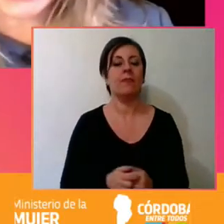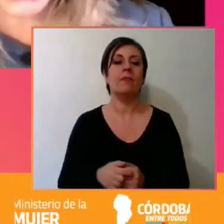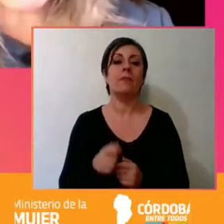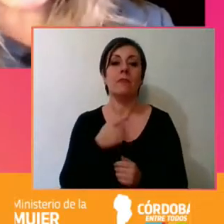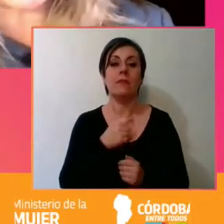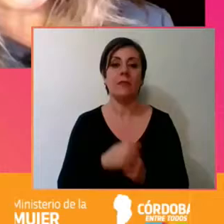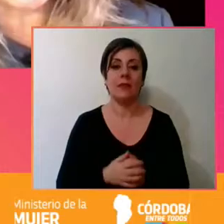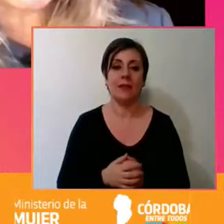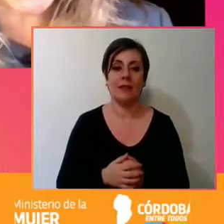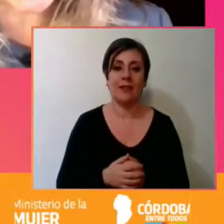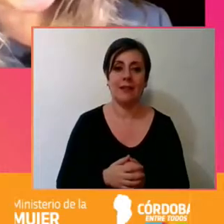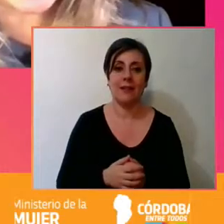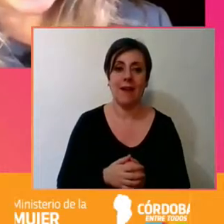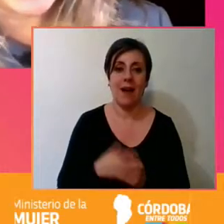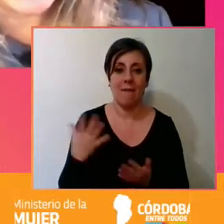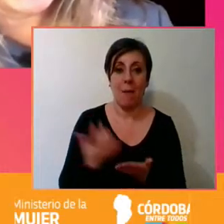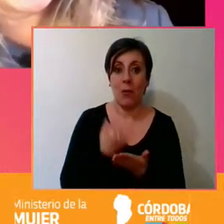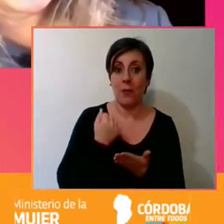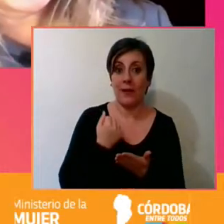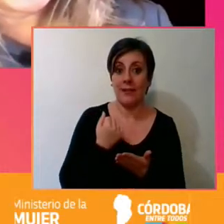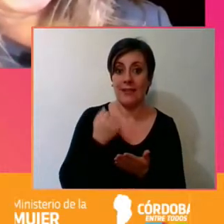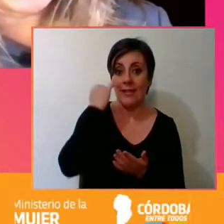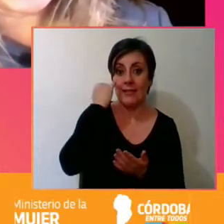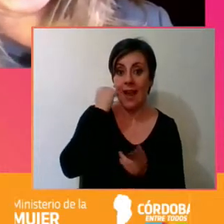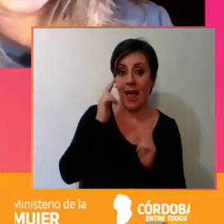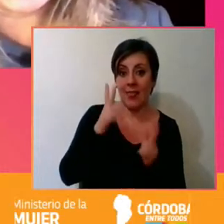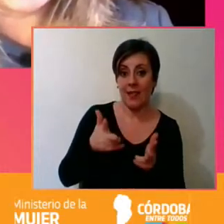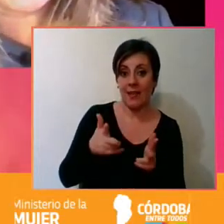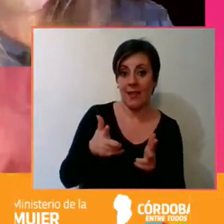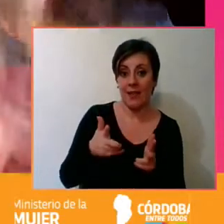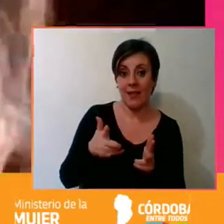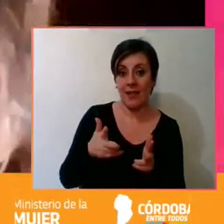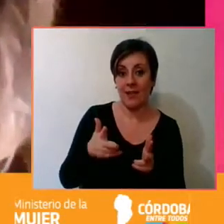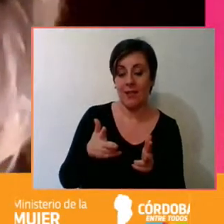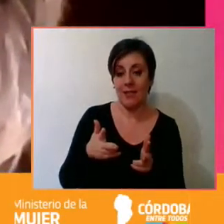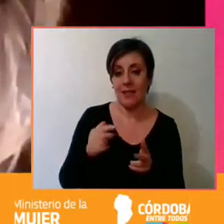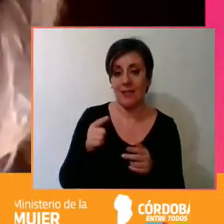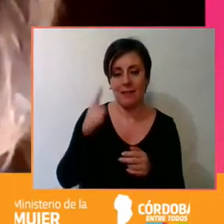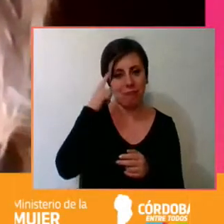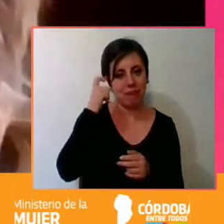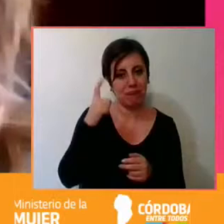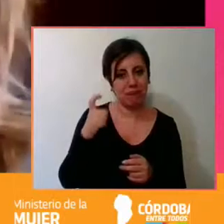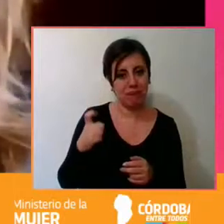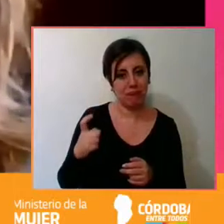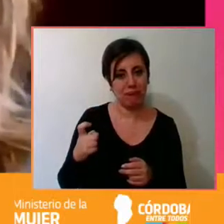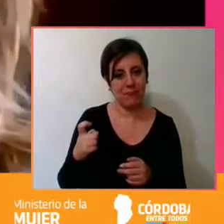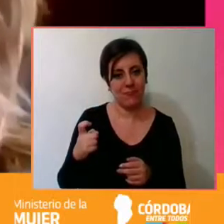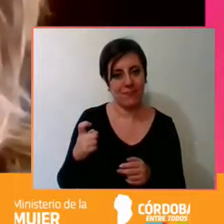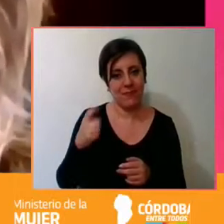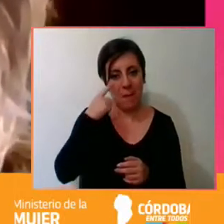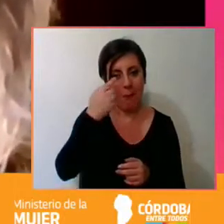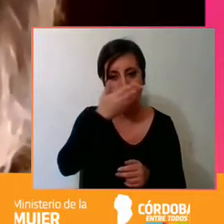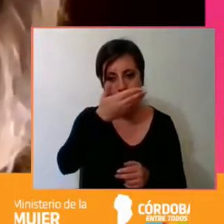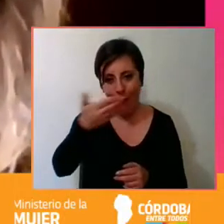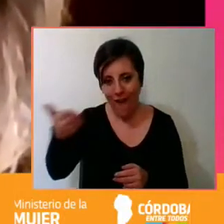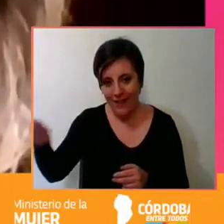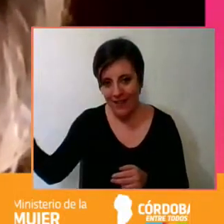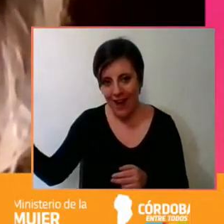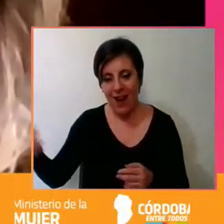Vamos a aprovechar, ya que lo mencionas, y que te ha dado esa nostalgia, te vamos a mostrar ese